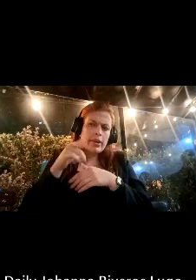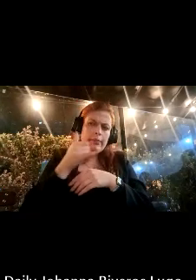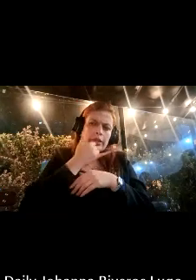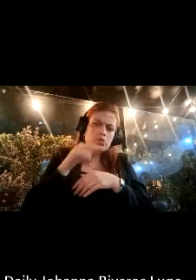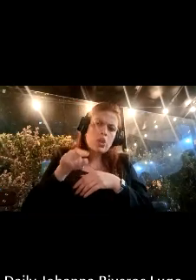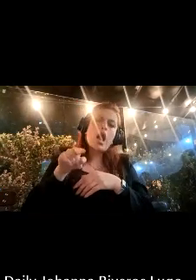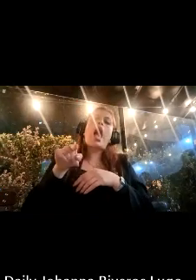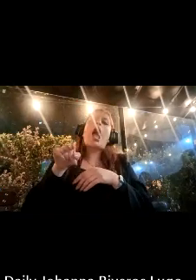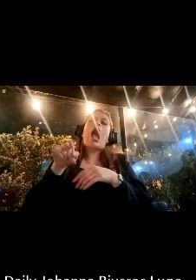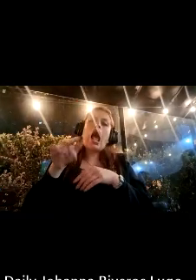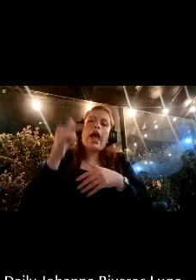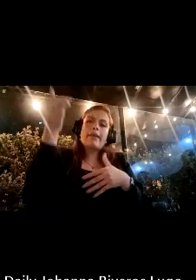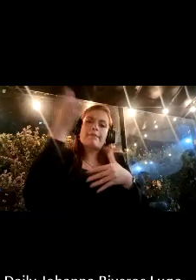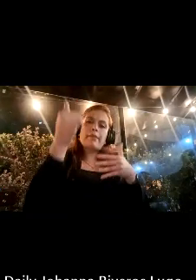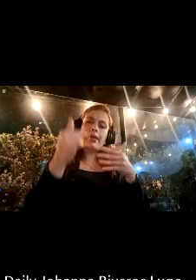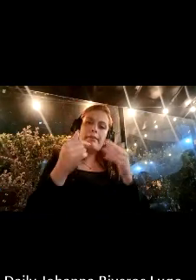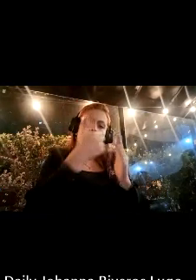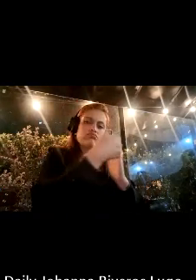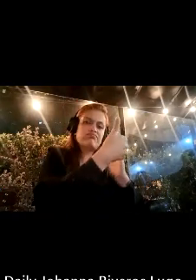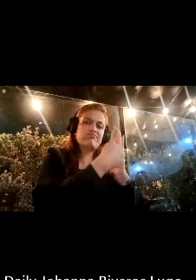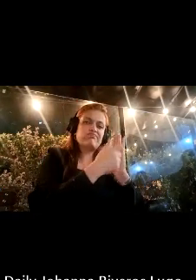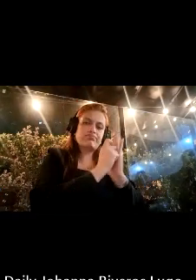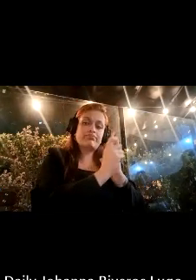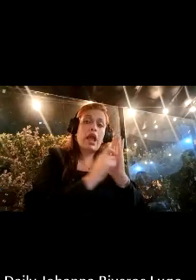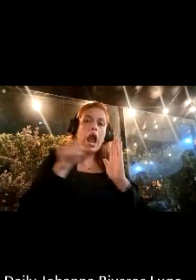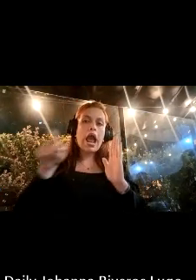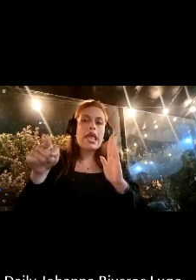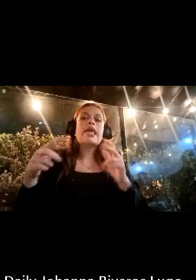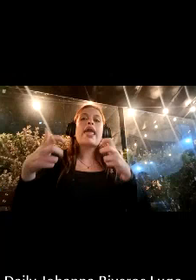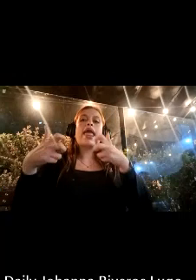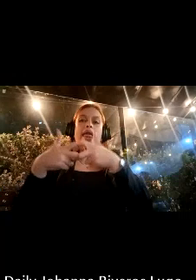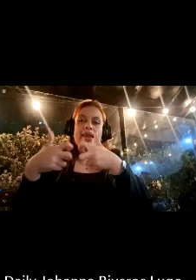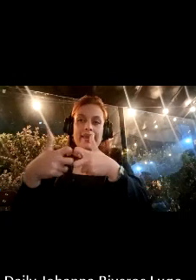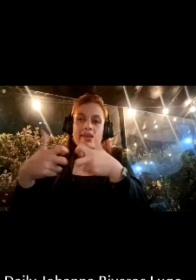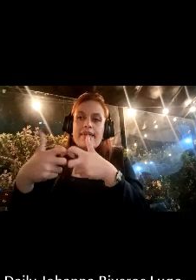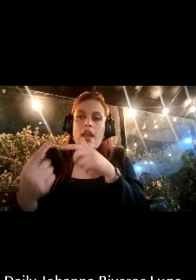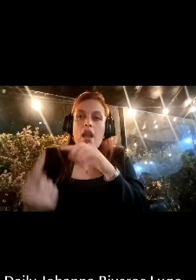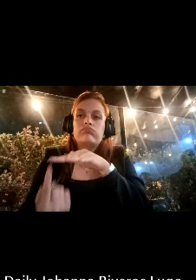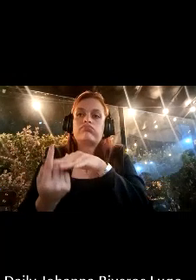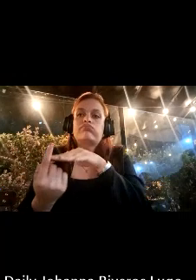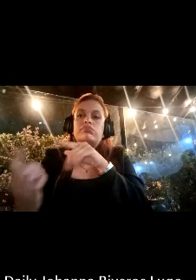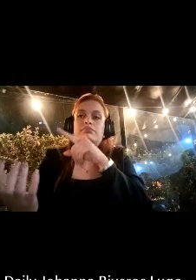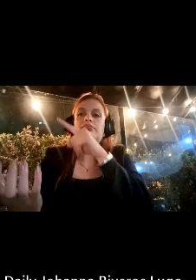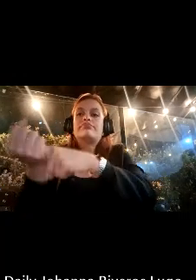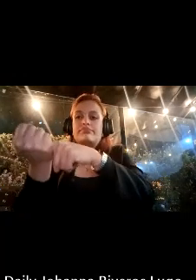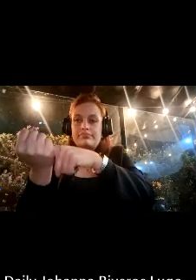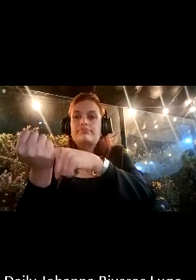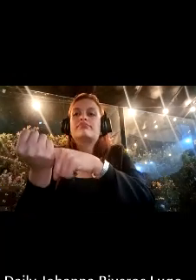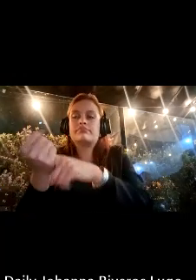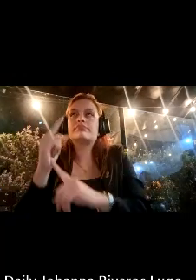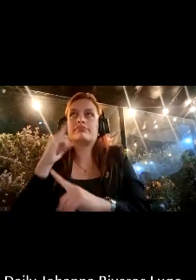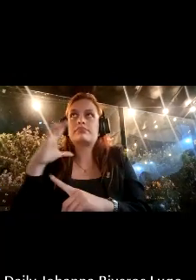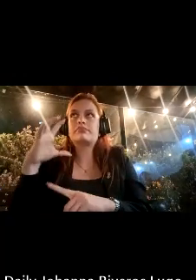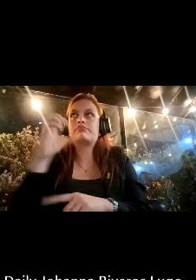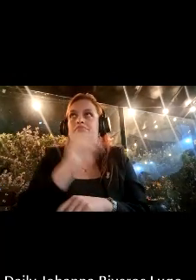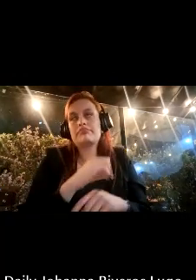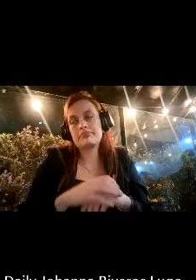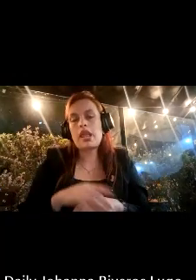muchísima energía. Y esta energía pues no es contaminante. Sin embargo, pues hay que